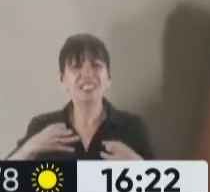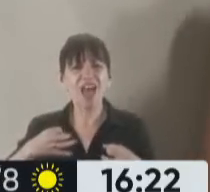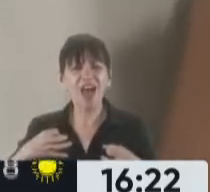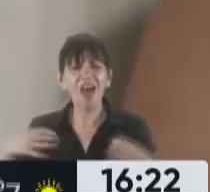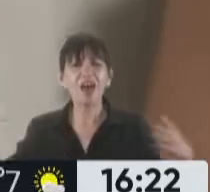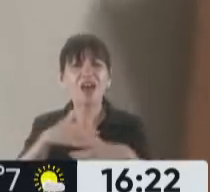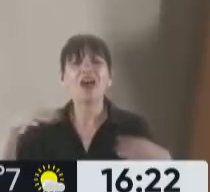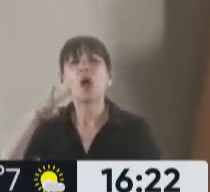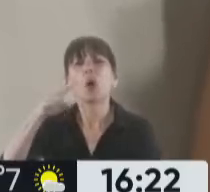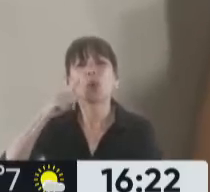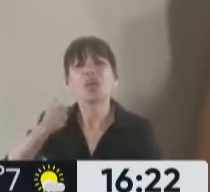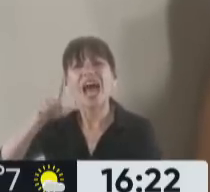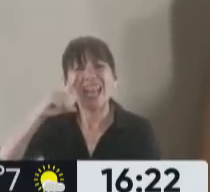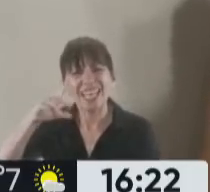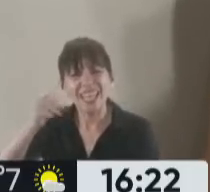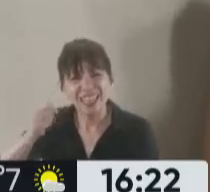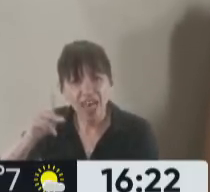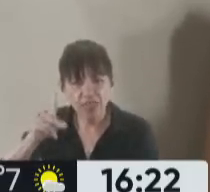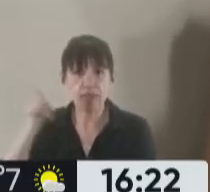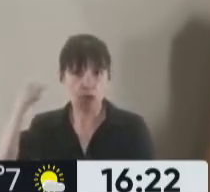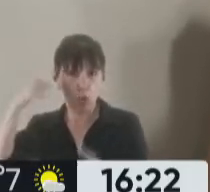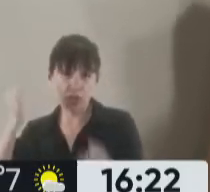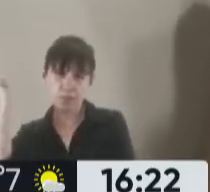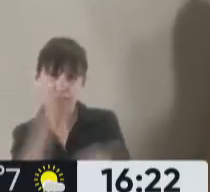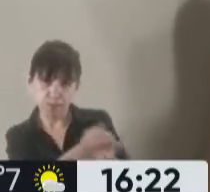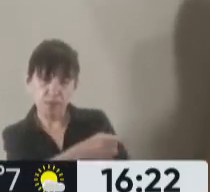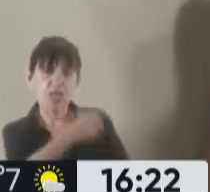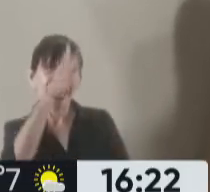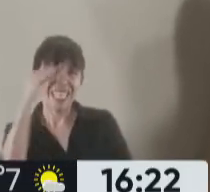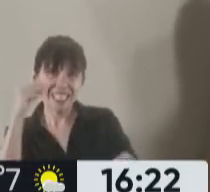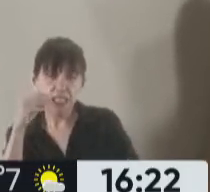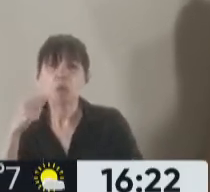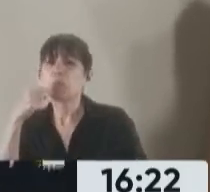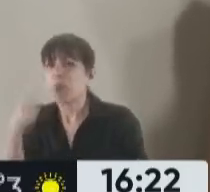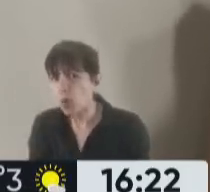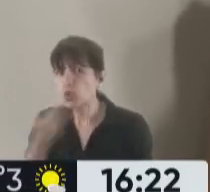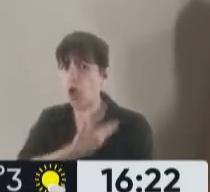que condenó a la vicepresidenta Cristina Kirchner, si Alberto Fernández habló con ella,